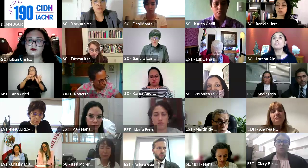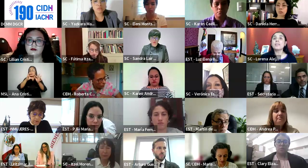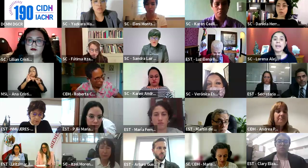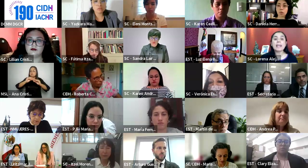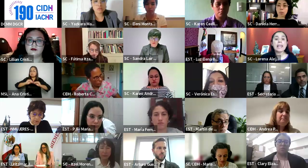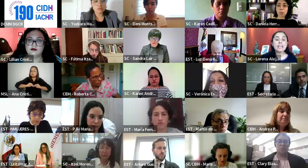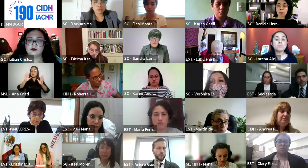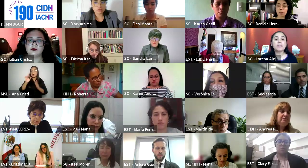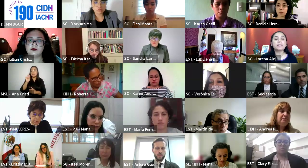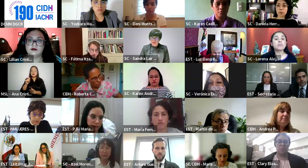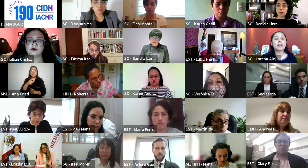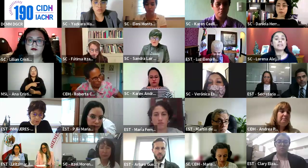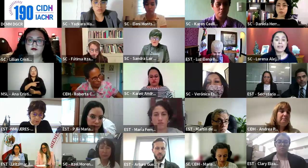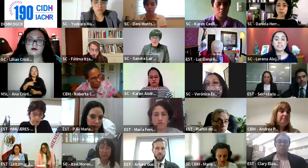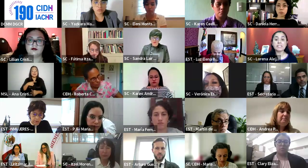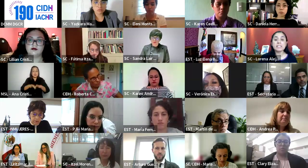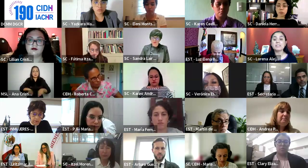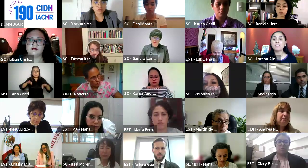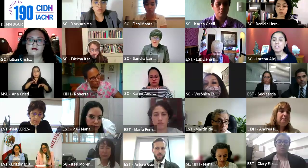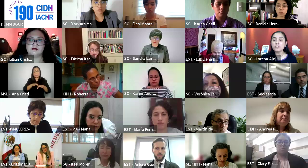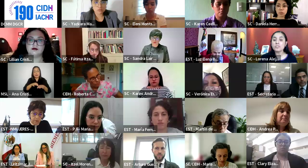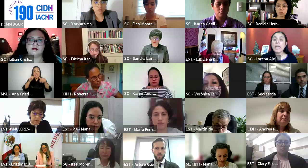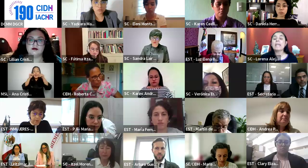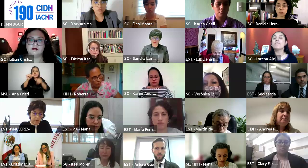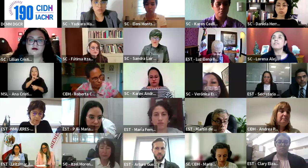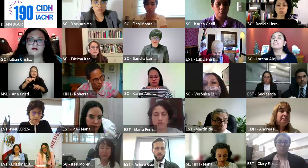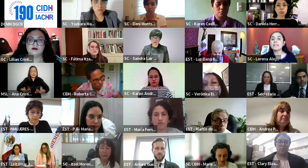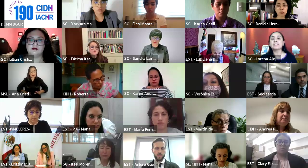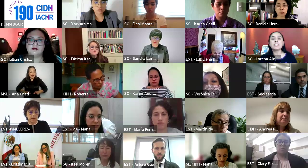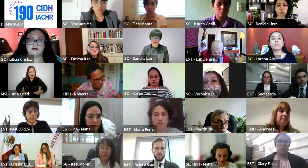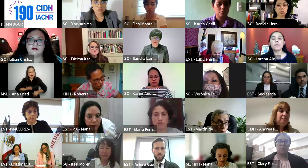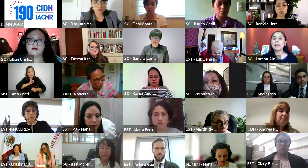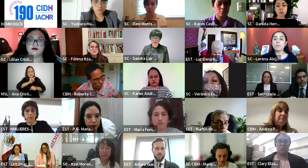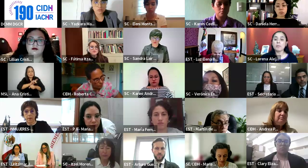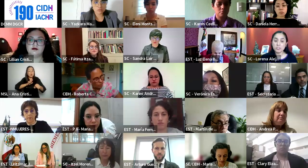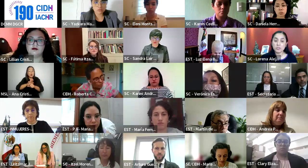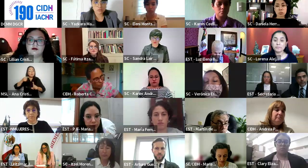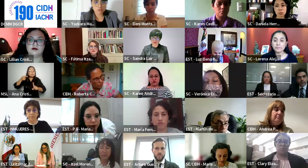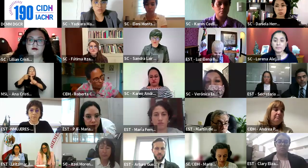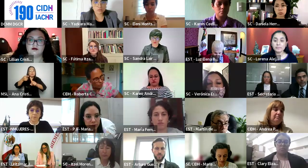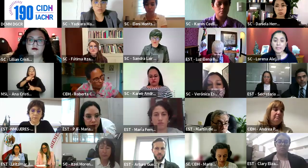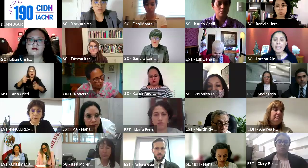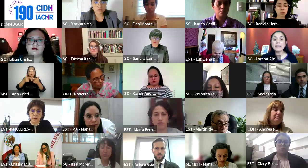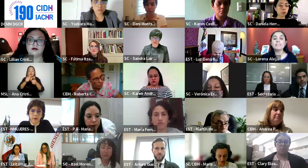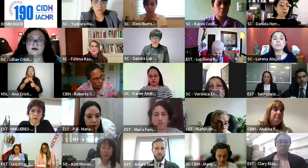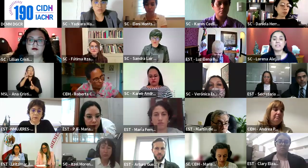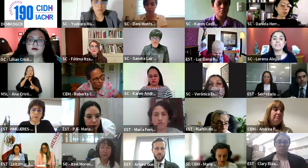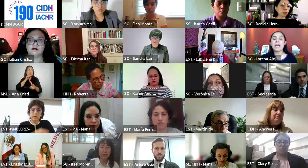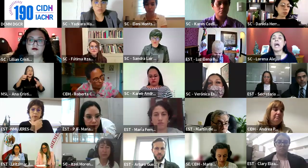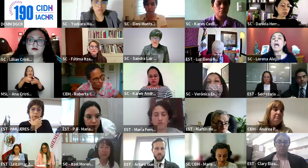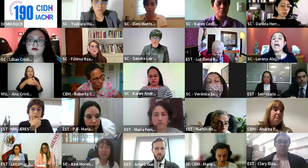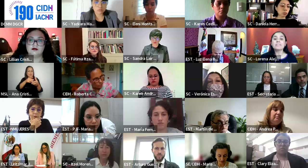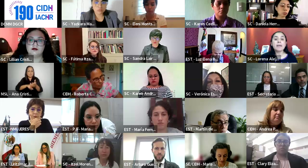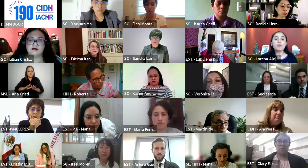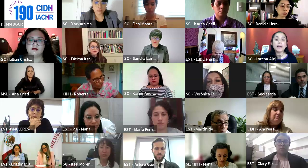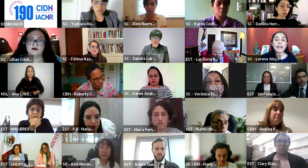de considerar las particularidades y desafíos que enfrentan este grupo de la población. En esta